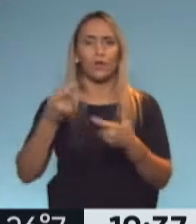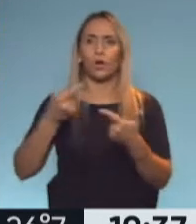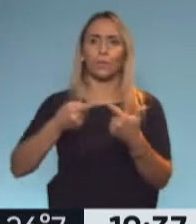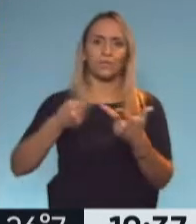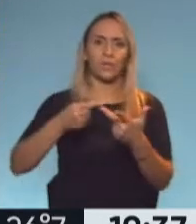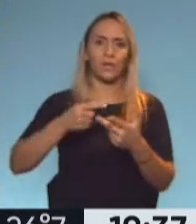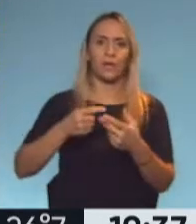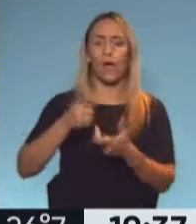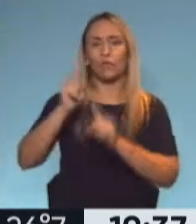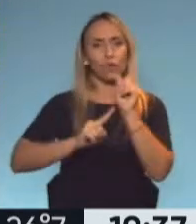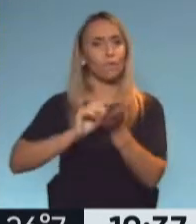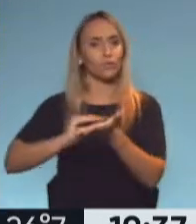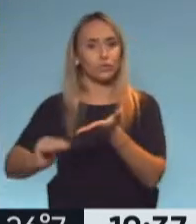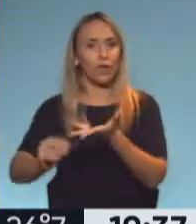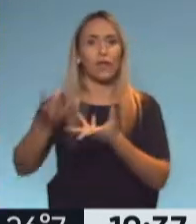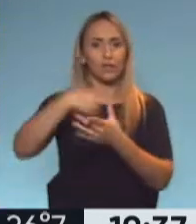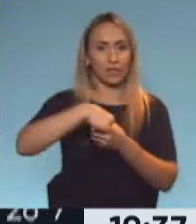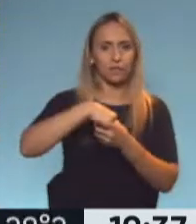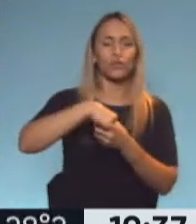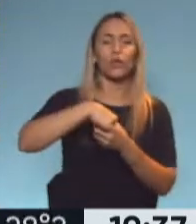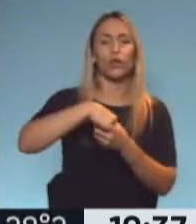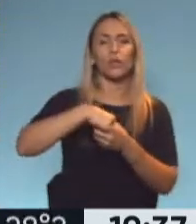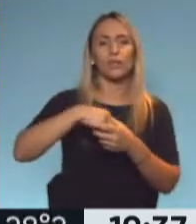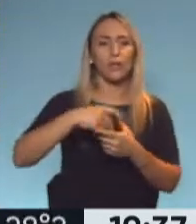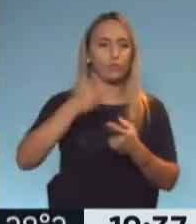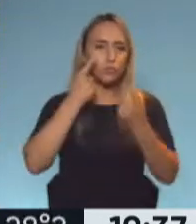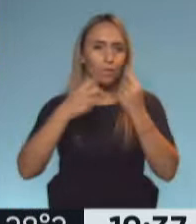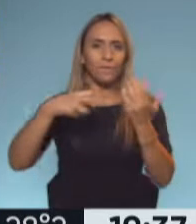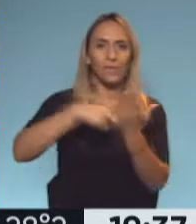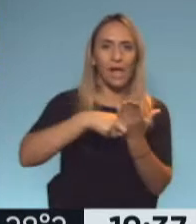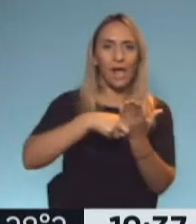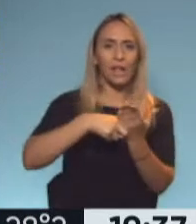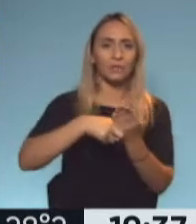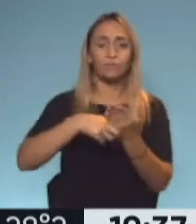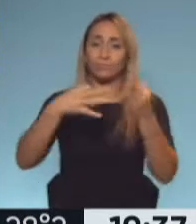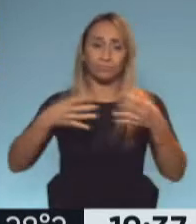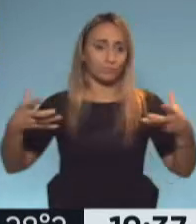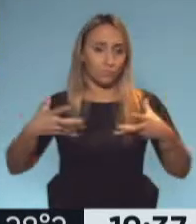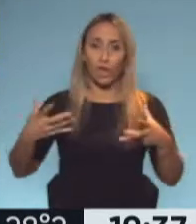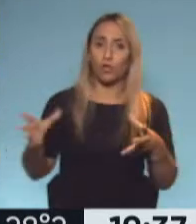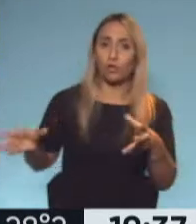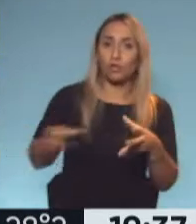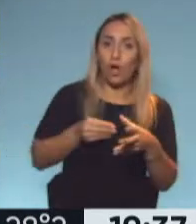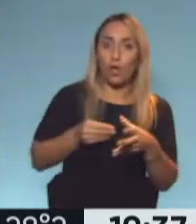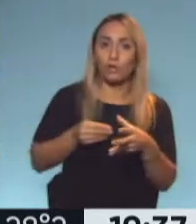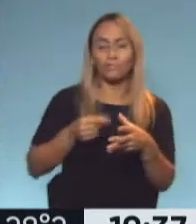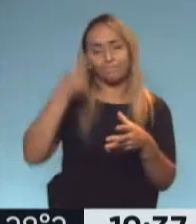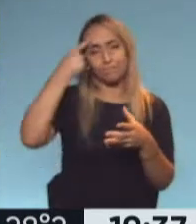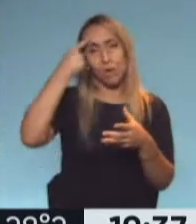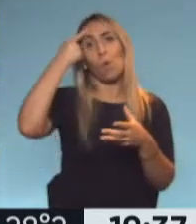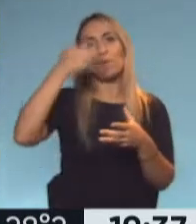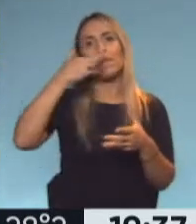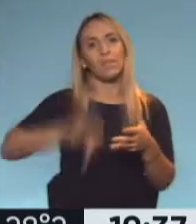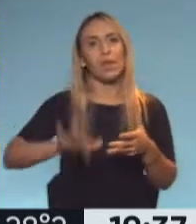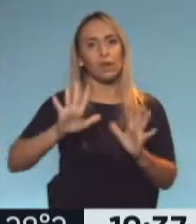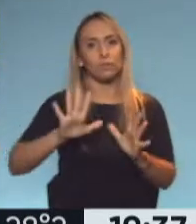funcionarios que intervienen en los procesos de fiscalización, todos asumieron la gravedad de una